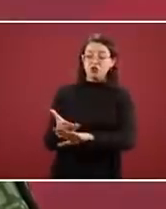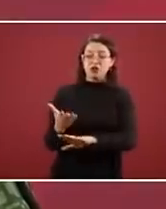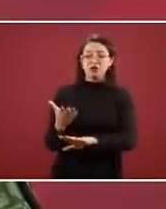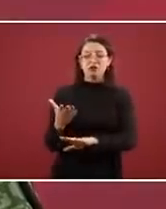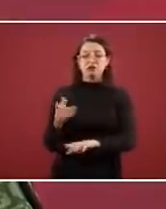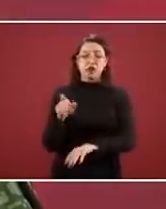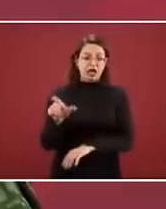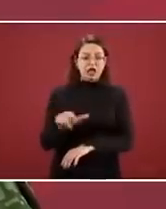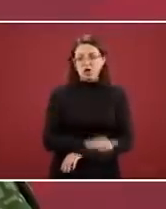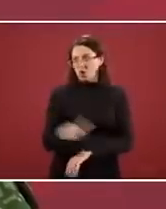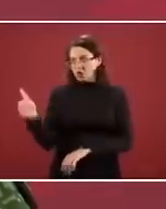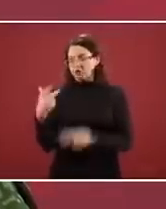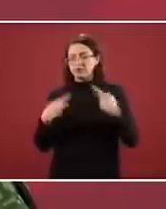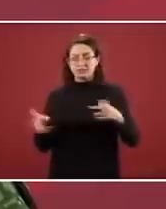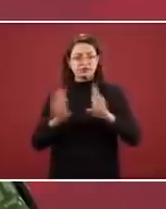de varios militares.